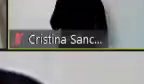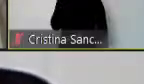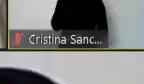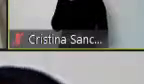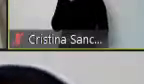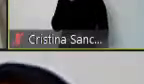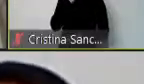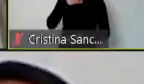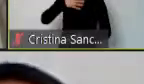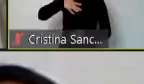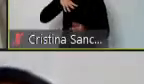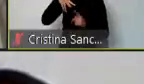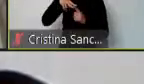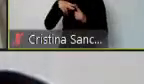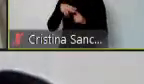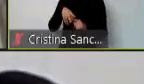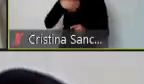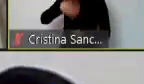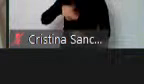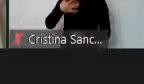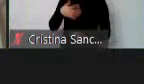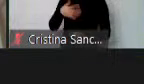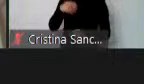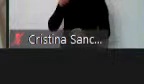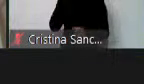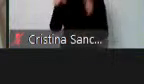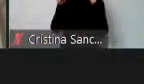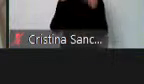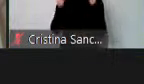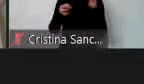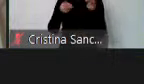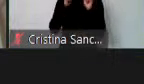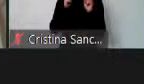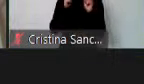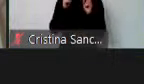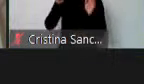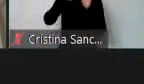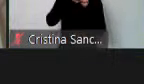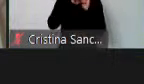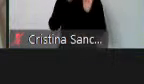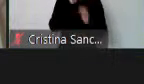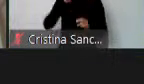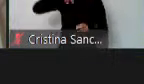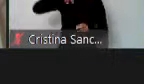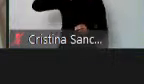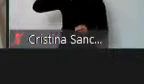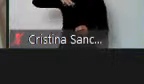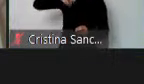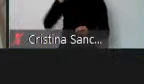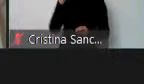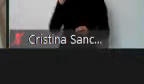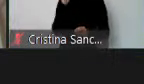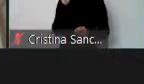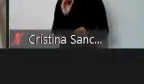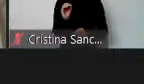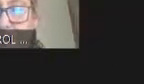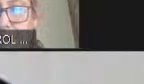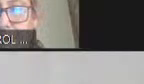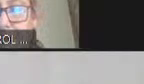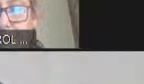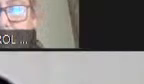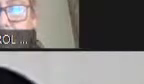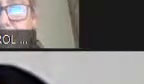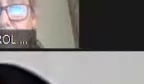fundamental para defender sus derechos que es la ley samudio así que yo les pido a todos y todas que nos